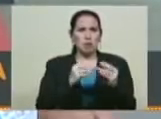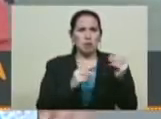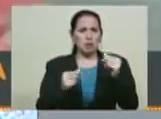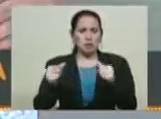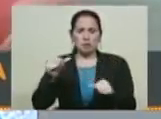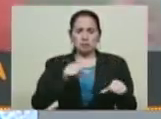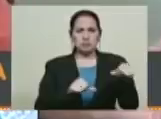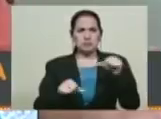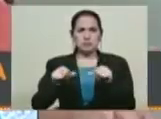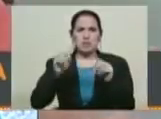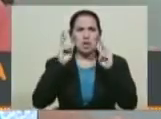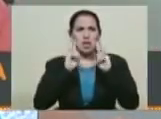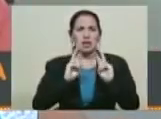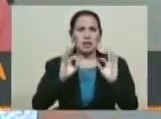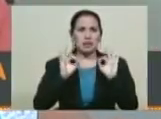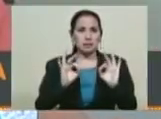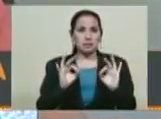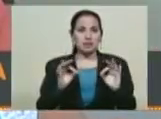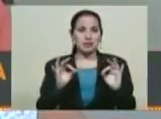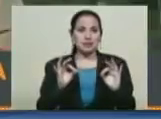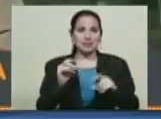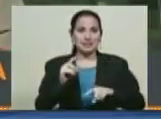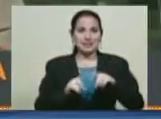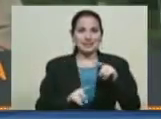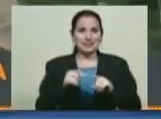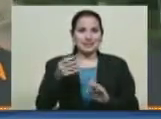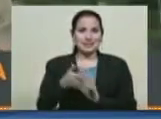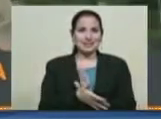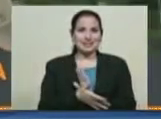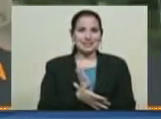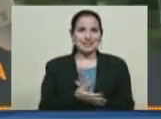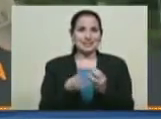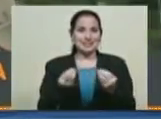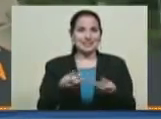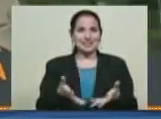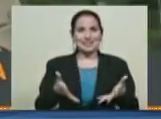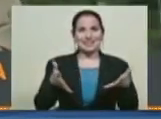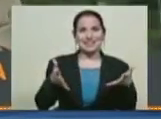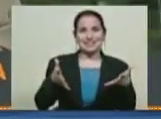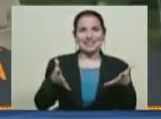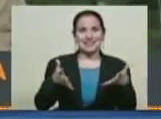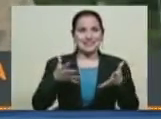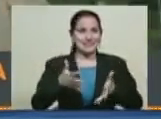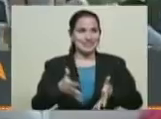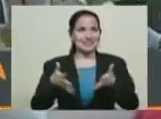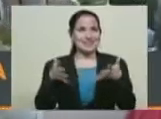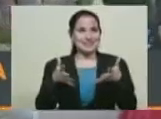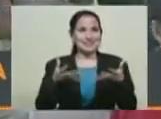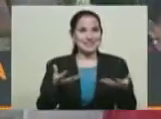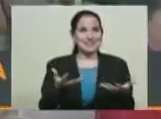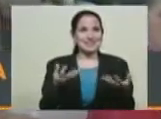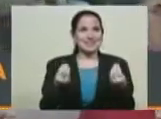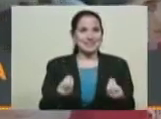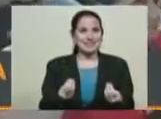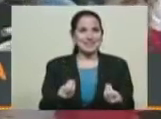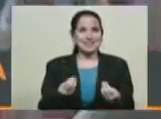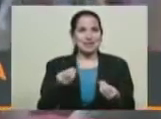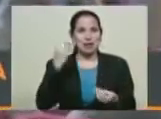agua en los otros acueductos a nivel nacional. ¿Qué les parece, pues? Ganar, ganar. Por eso debemos pensar en